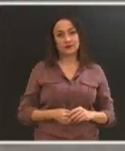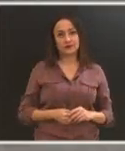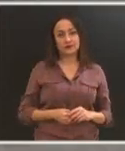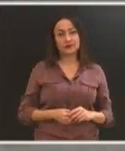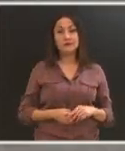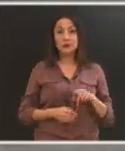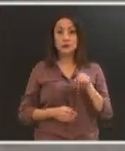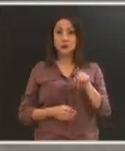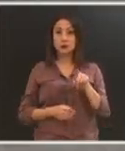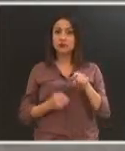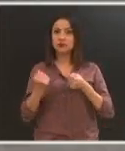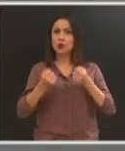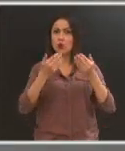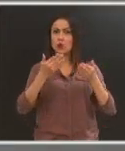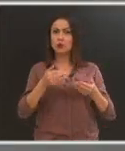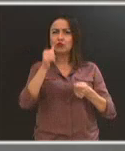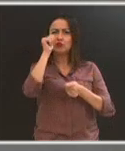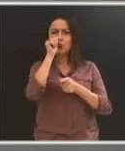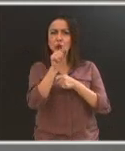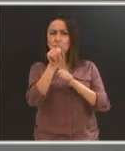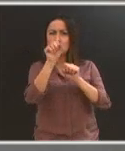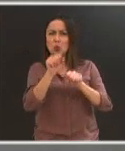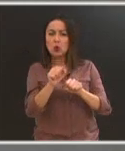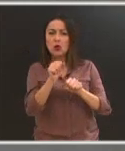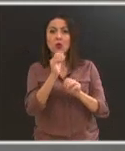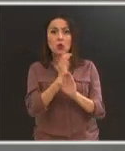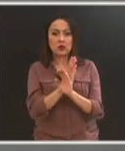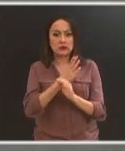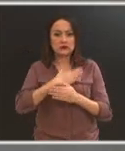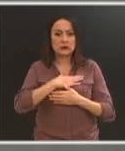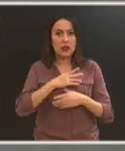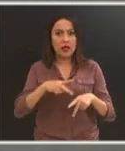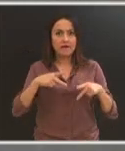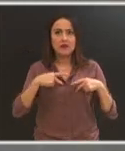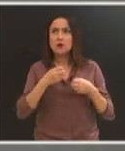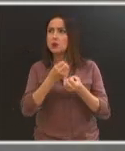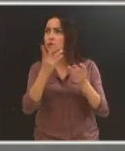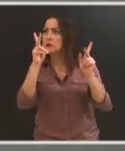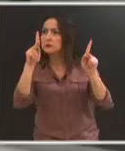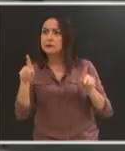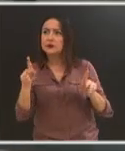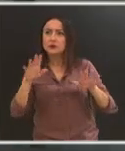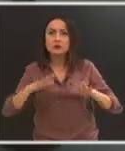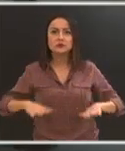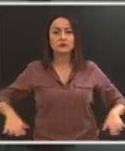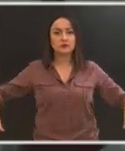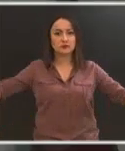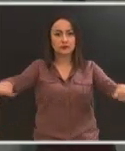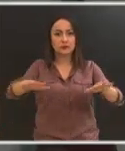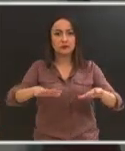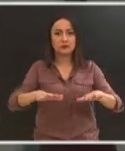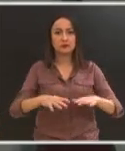Si usted es conductor, recuerde, usted puede resguardar su vida y las de muchas personas a su alrededor.